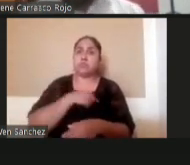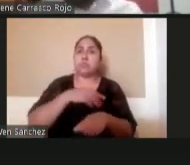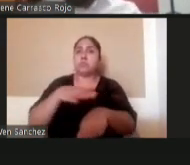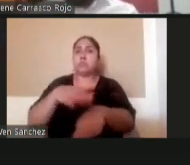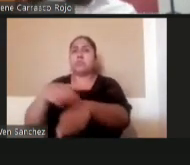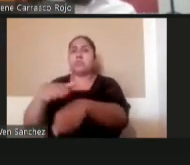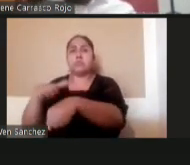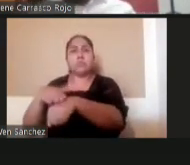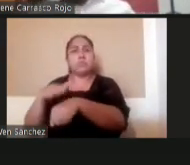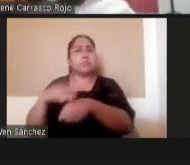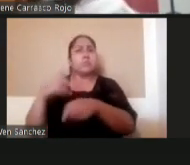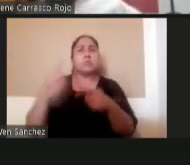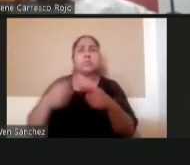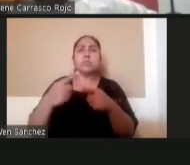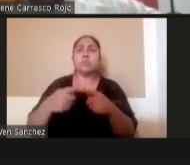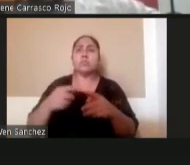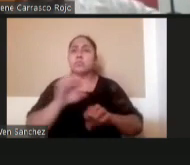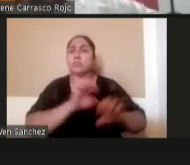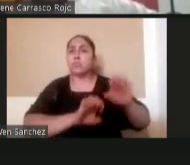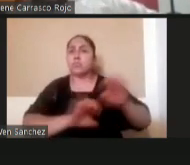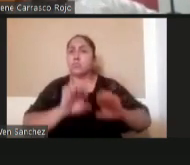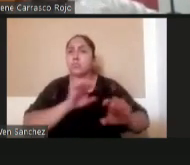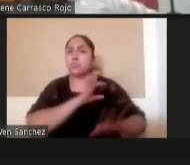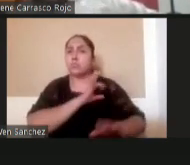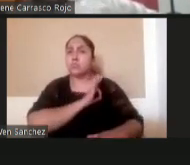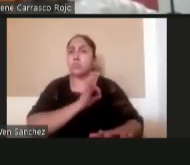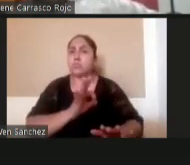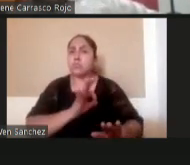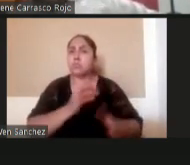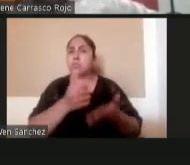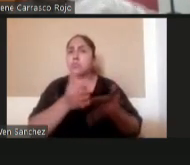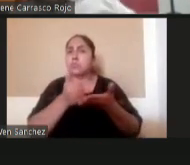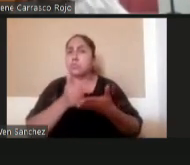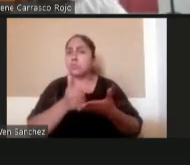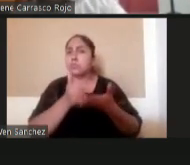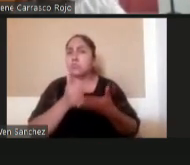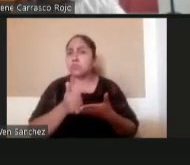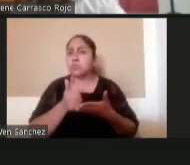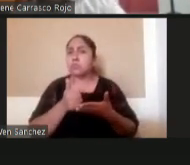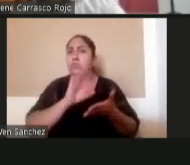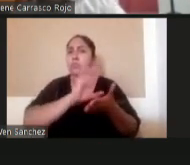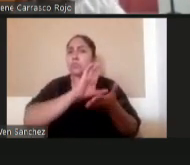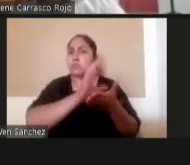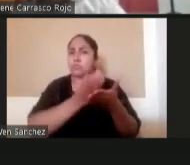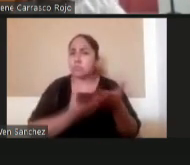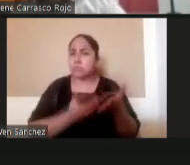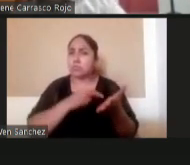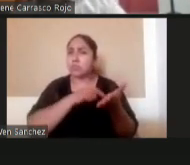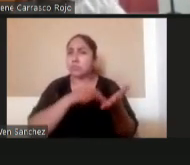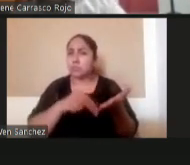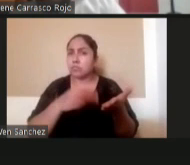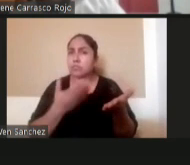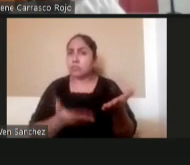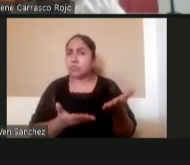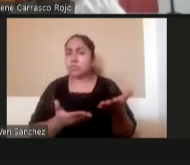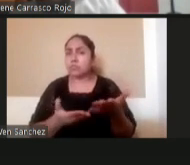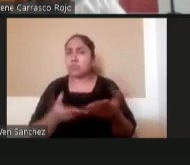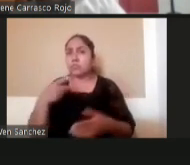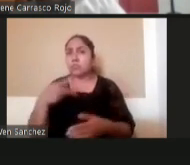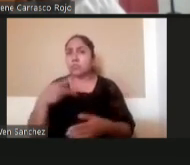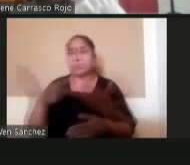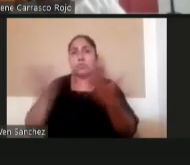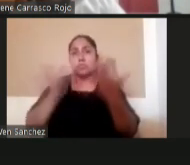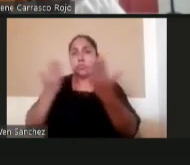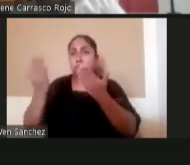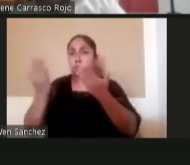buscar nuevas opciones. En el tema que comenta el doctor Ponce Torres, tiene razón, es una pérdida